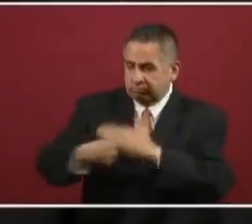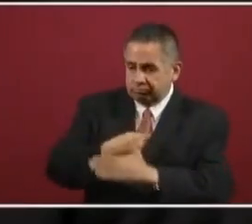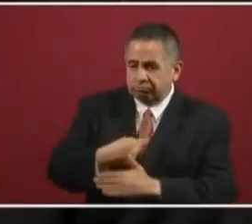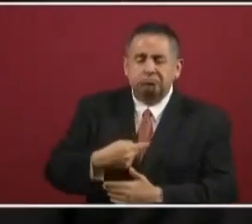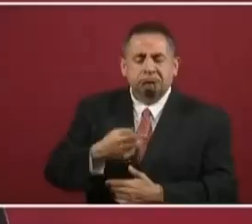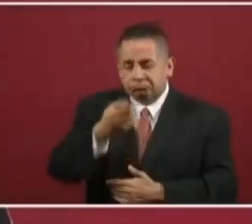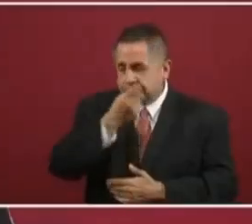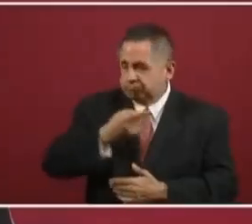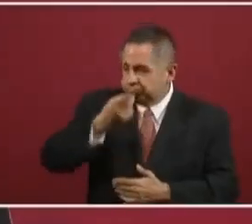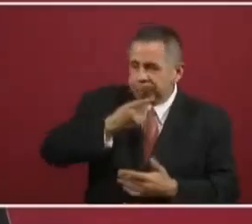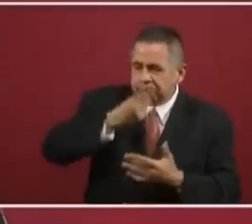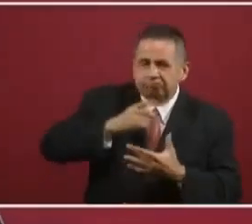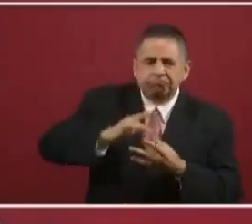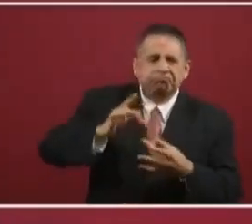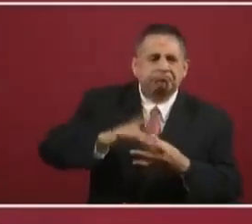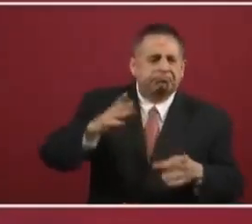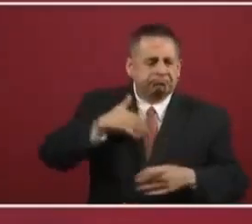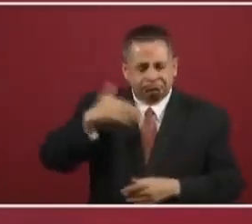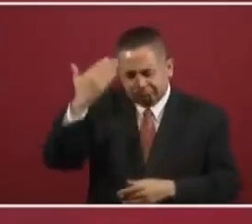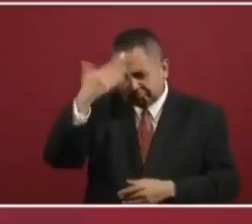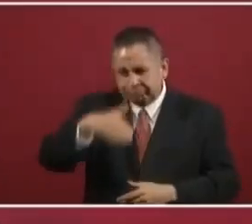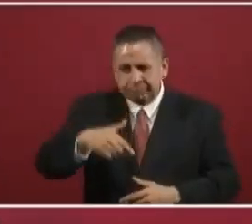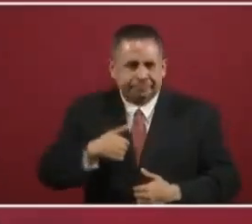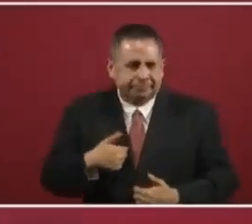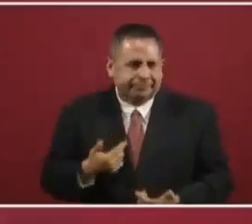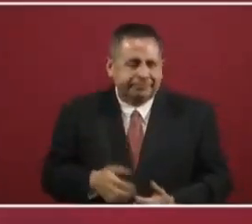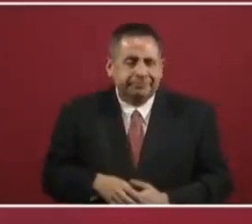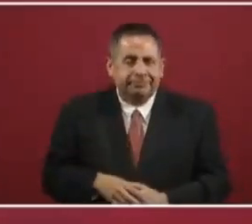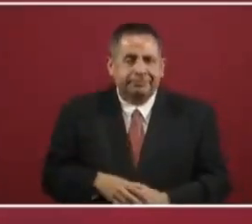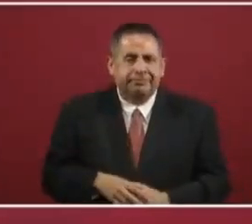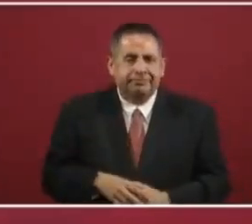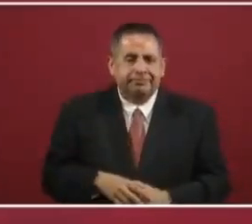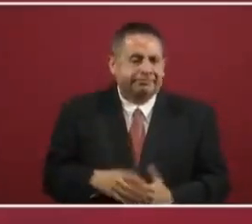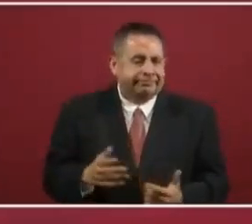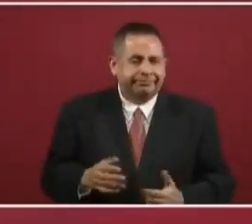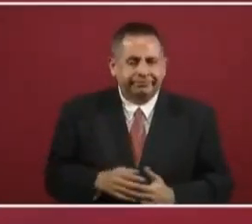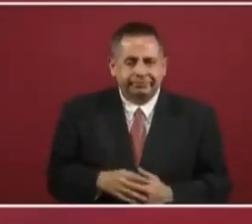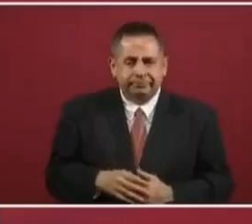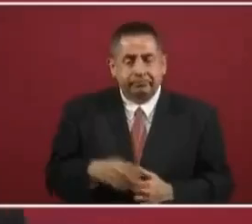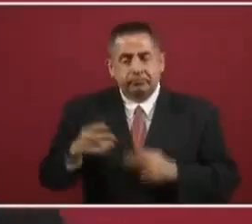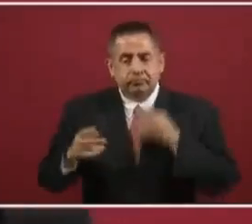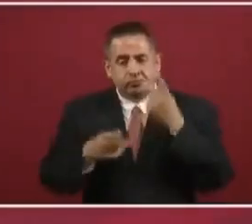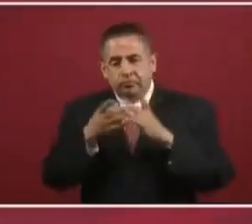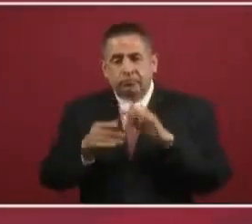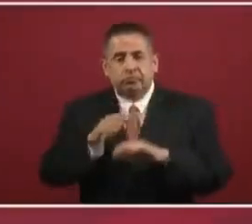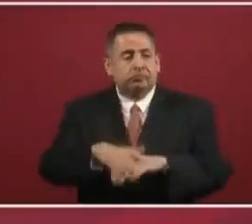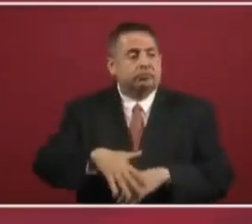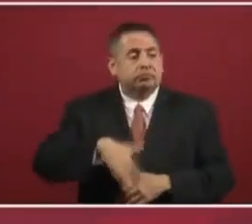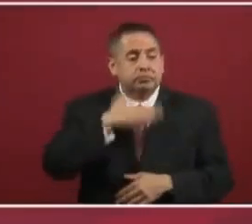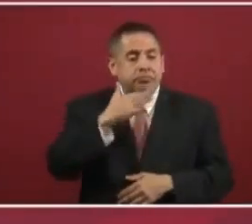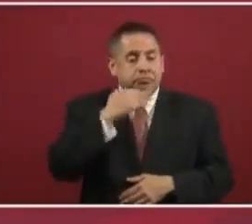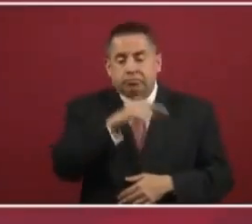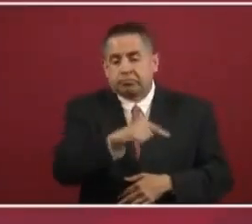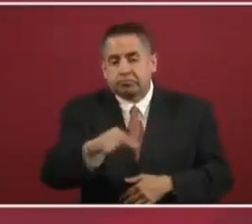población de toda la población Entonces cuando hablo de